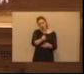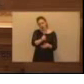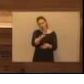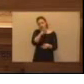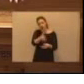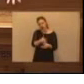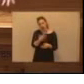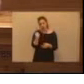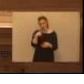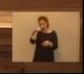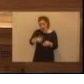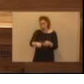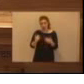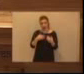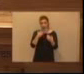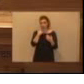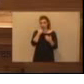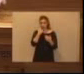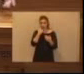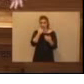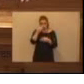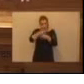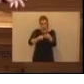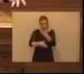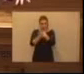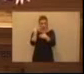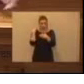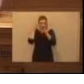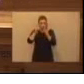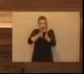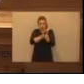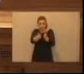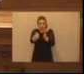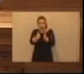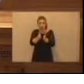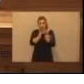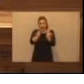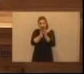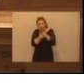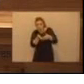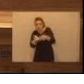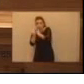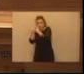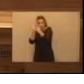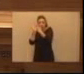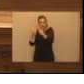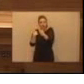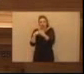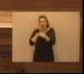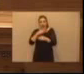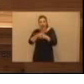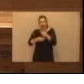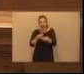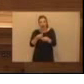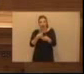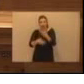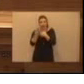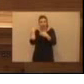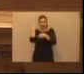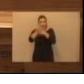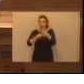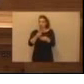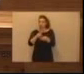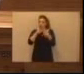estaríamos ya a punto de adjudicar ese pinchazo en la Y, que no hicieron cuando tuvieron la responsabilidad. Por lo tanto, al PP y aforo